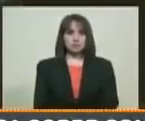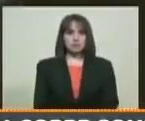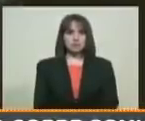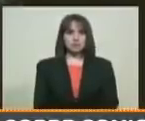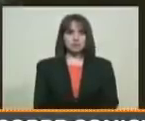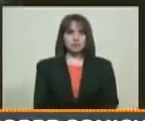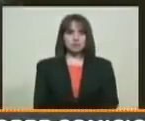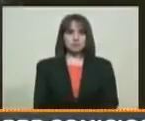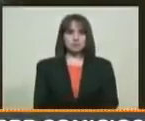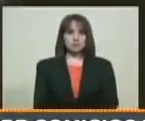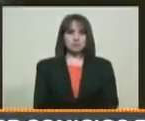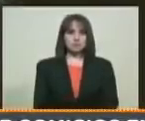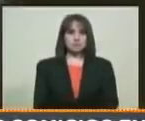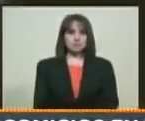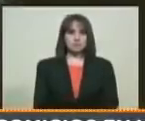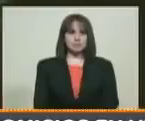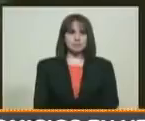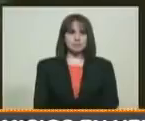Y de los llanos